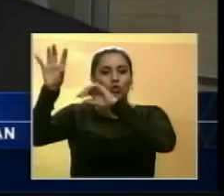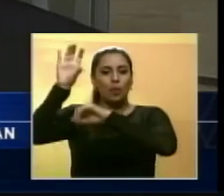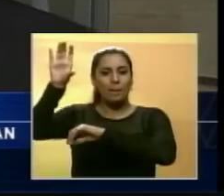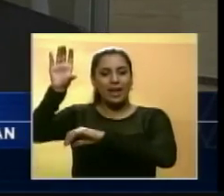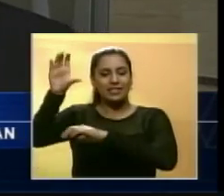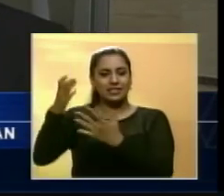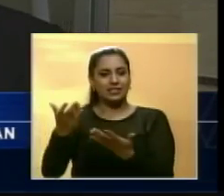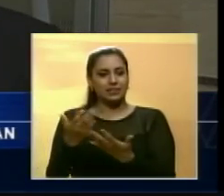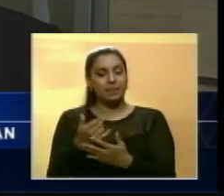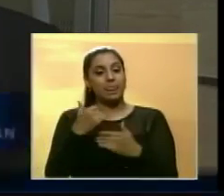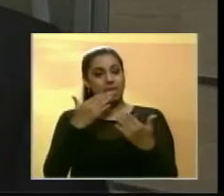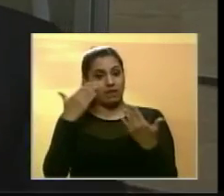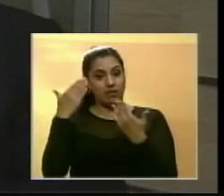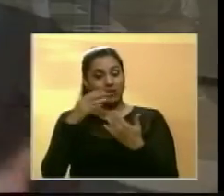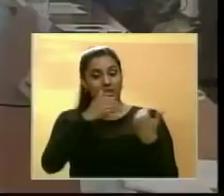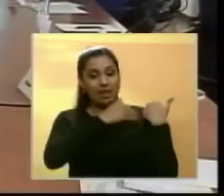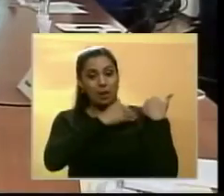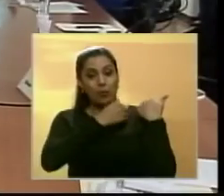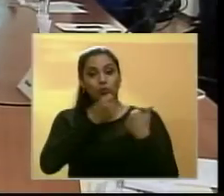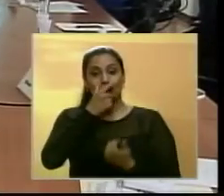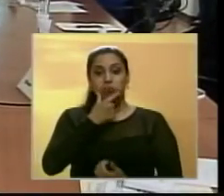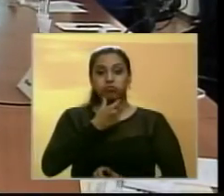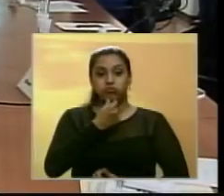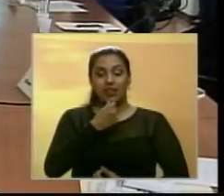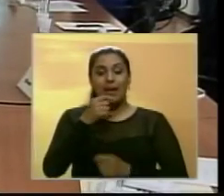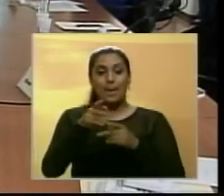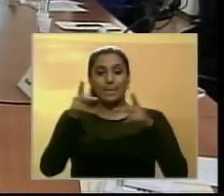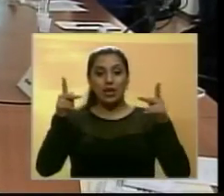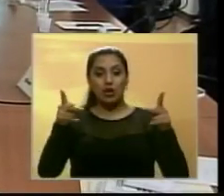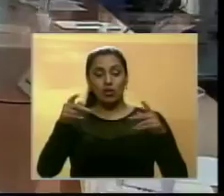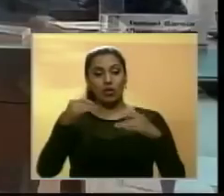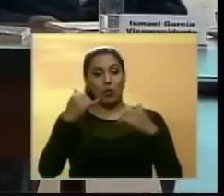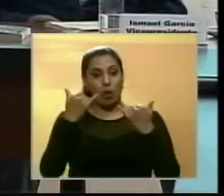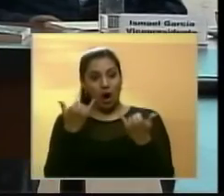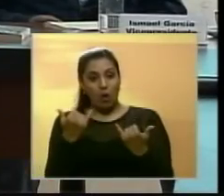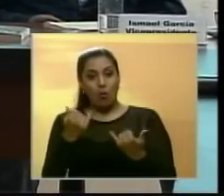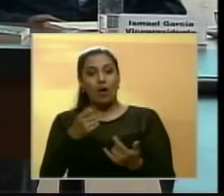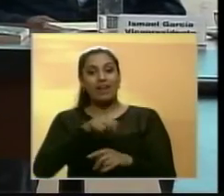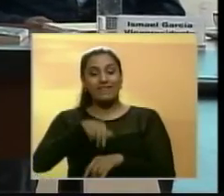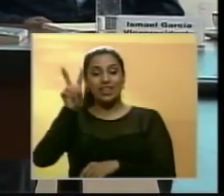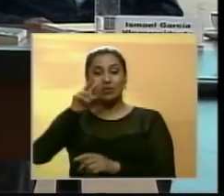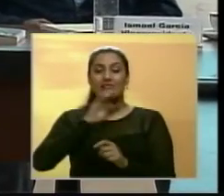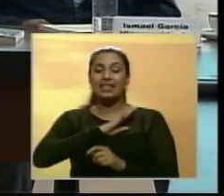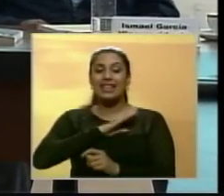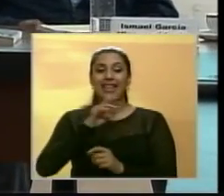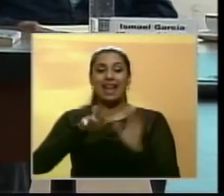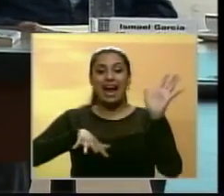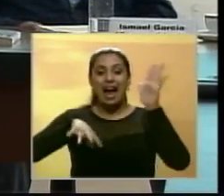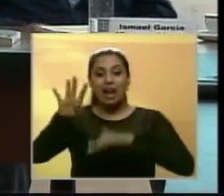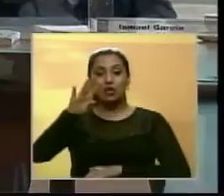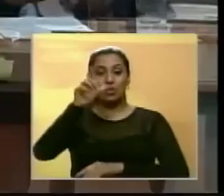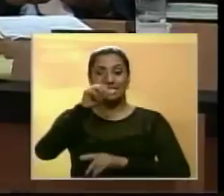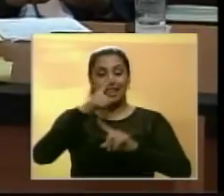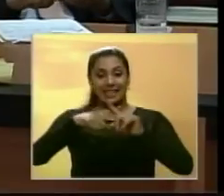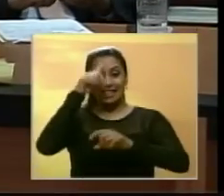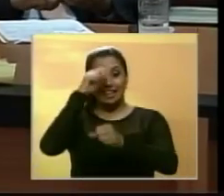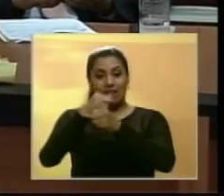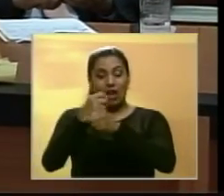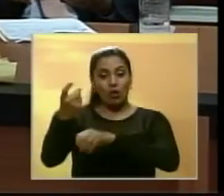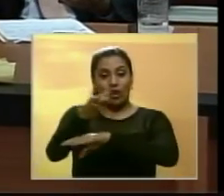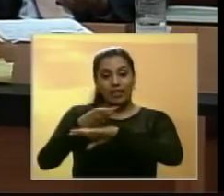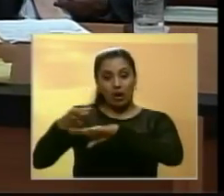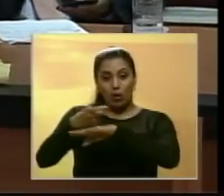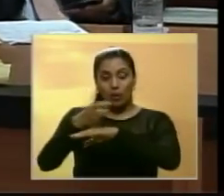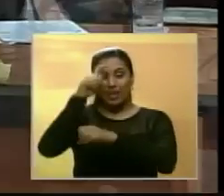internacionales. Alfredo Mesa, corresponsal del diario El País de España en Venezuela, expuso que 14 exfuncionarios gubernamentales